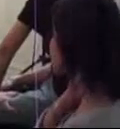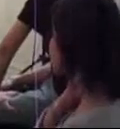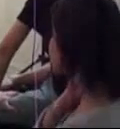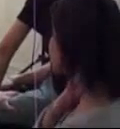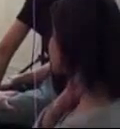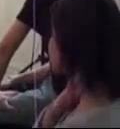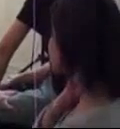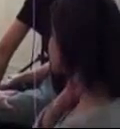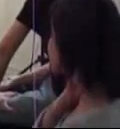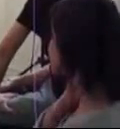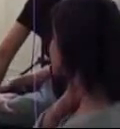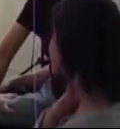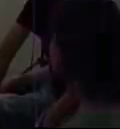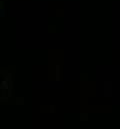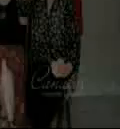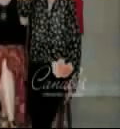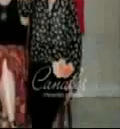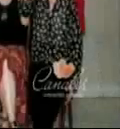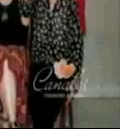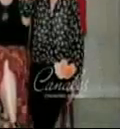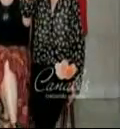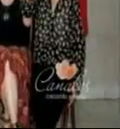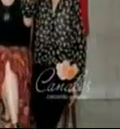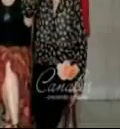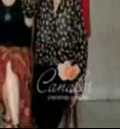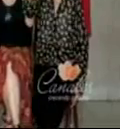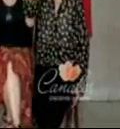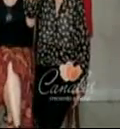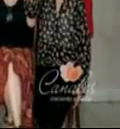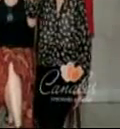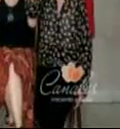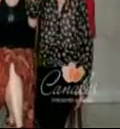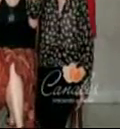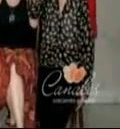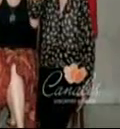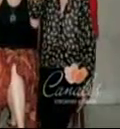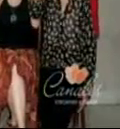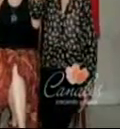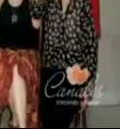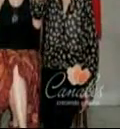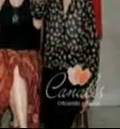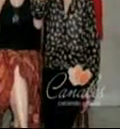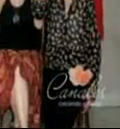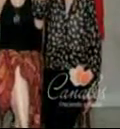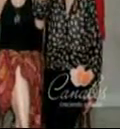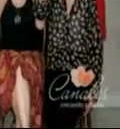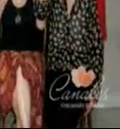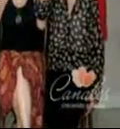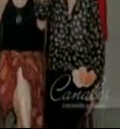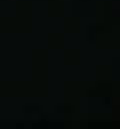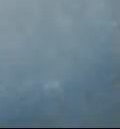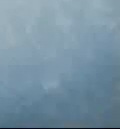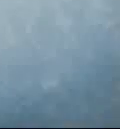actividad, fue elegida en el 2003 como Fellow de Asoka, una red internacional de emprendedores